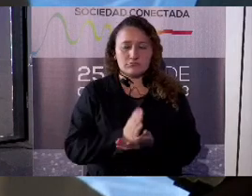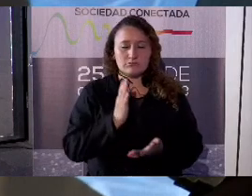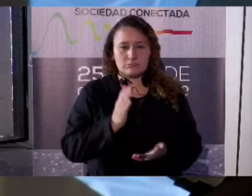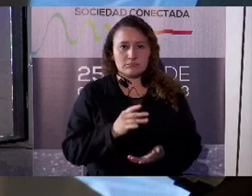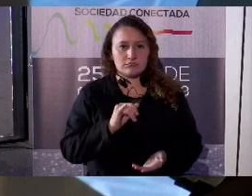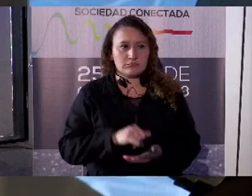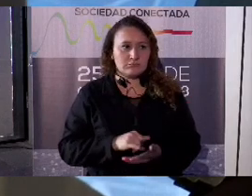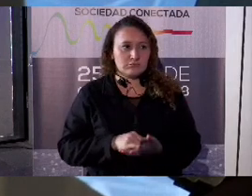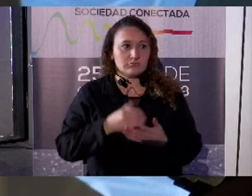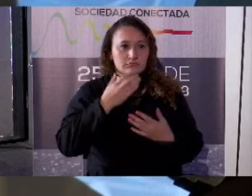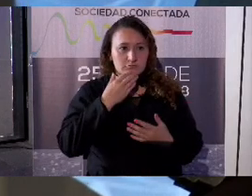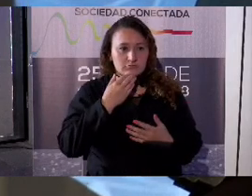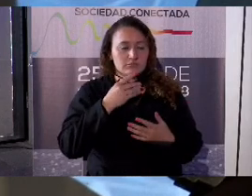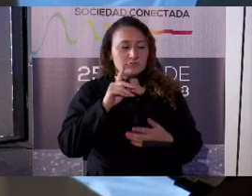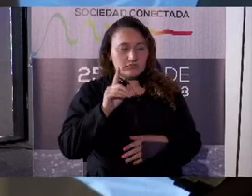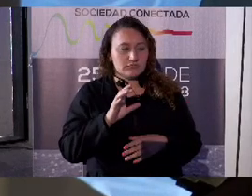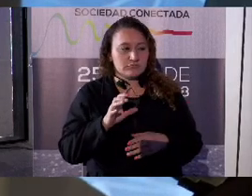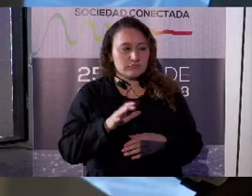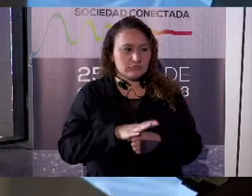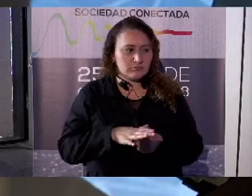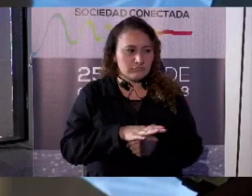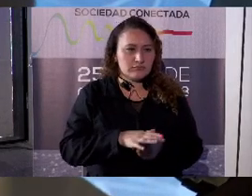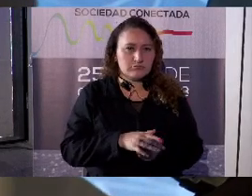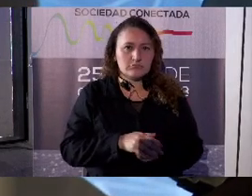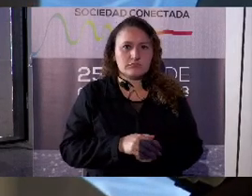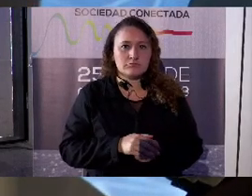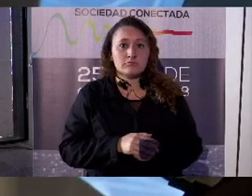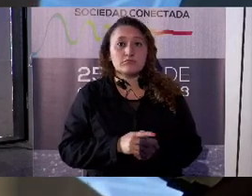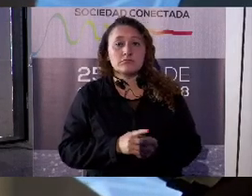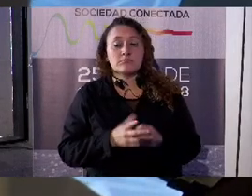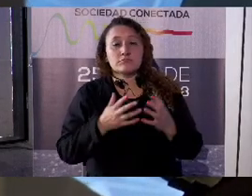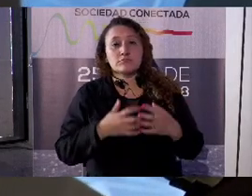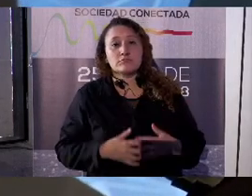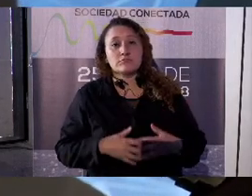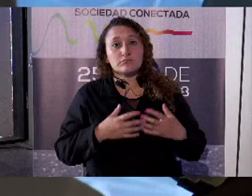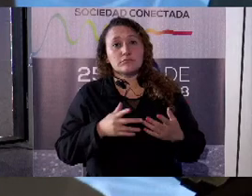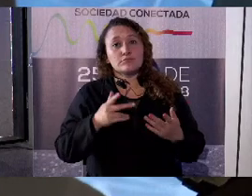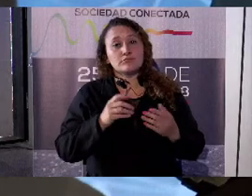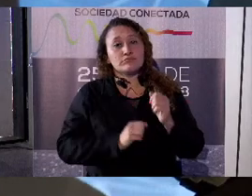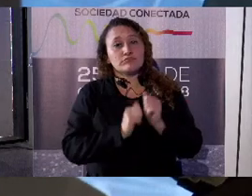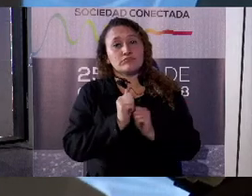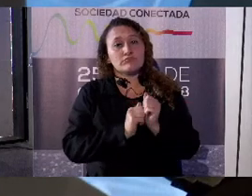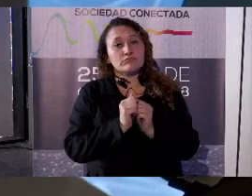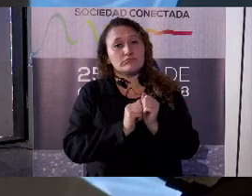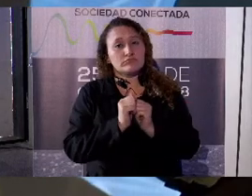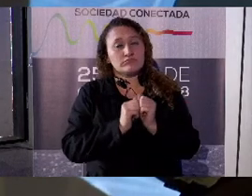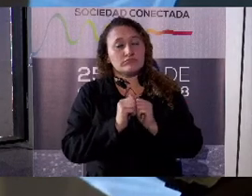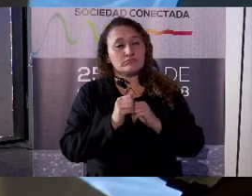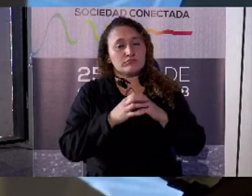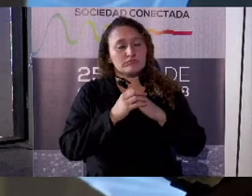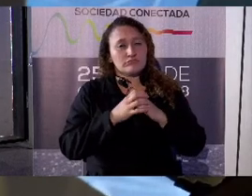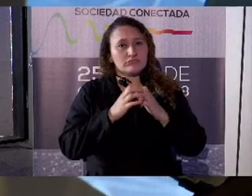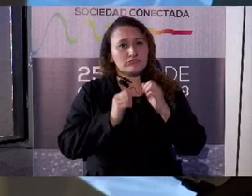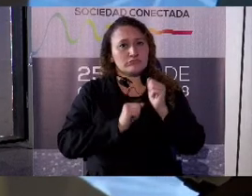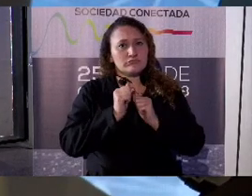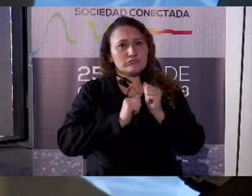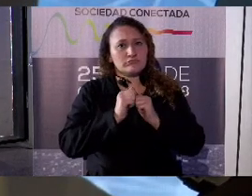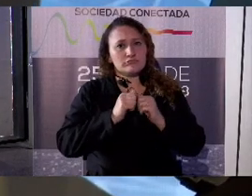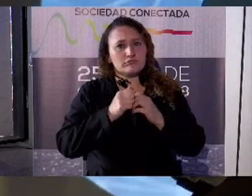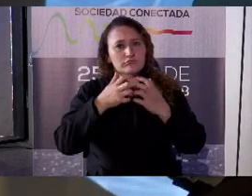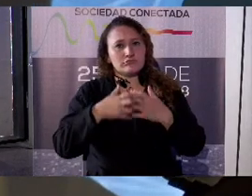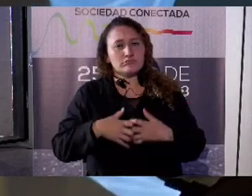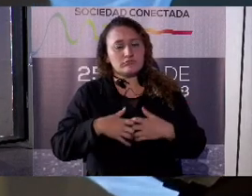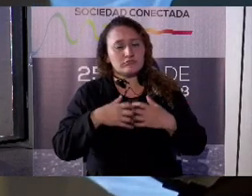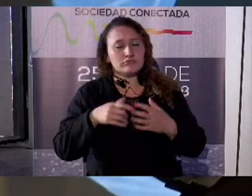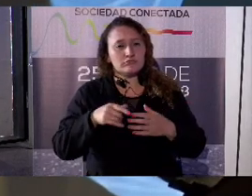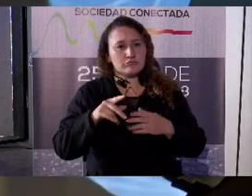tenemos un caso por ejemplo de un concurso de una empresa fabricante de de motores y de turbinas eh En donde